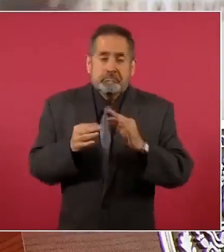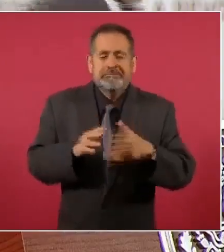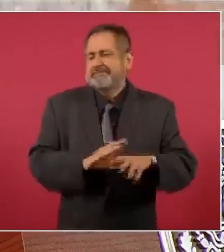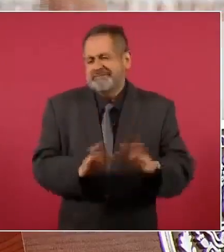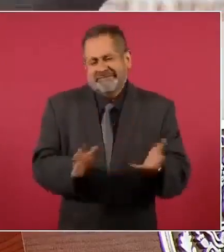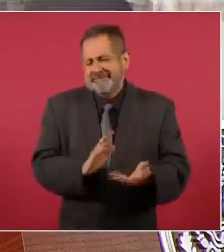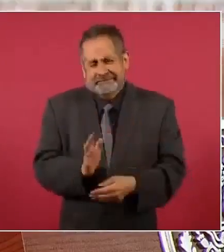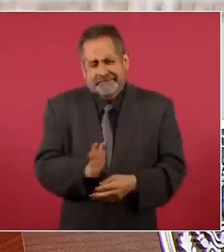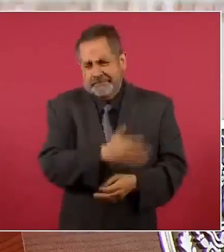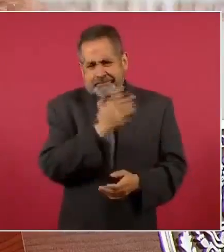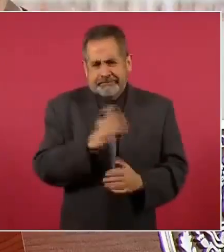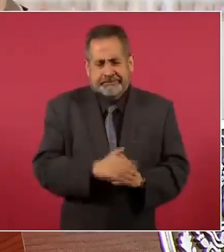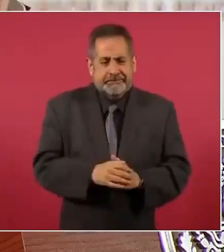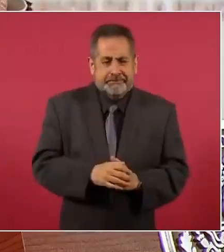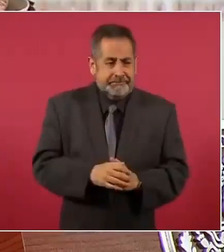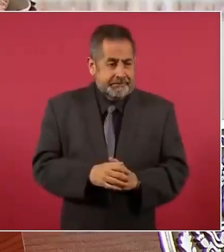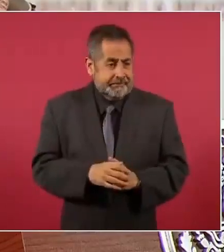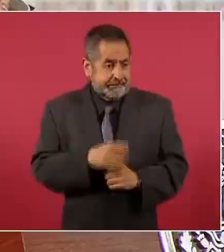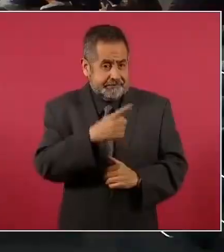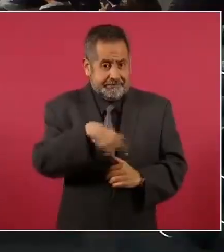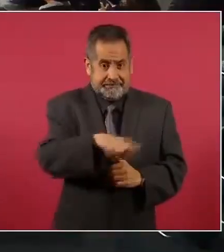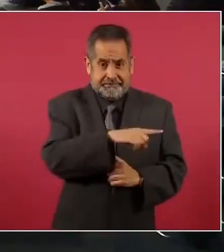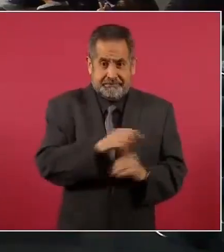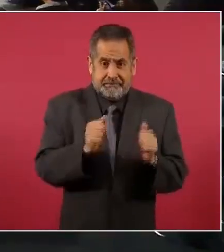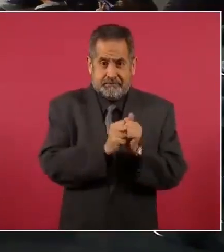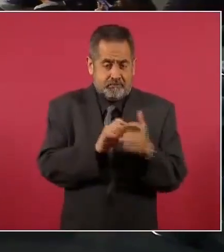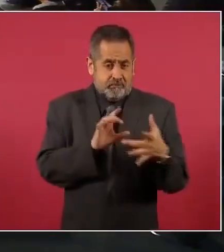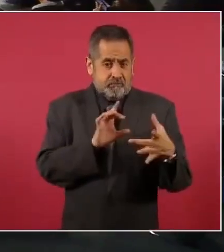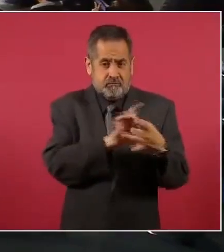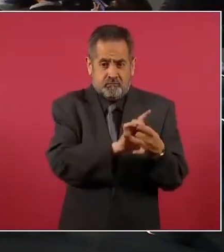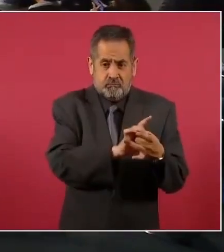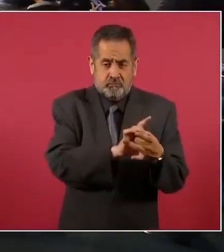y estar formando